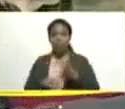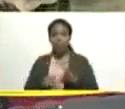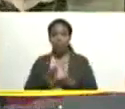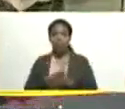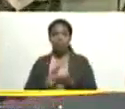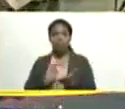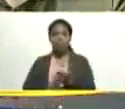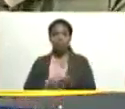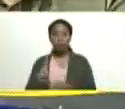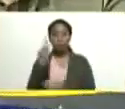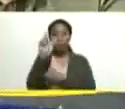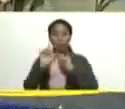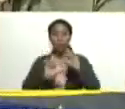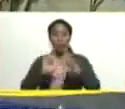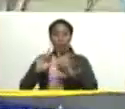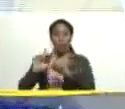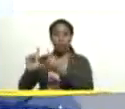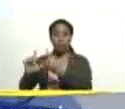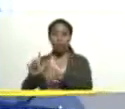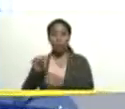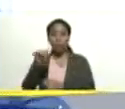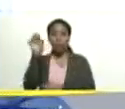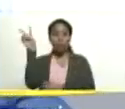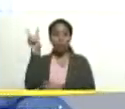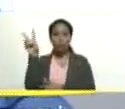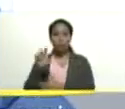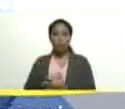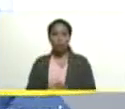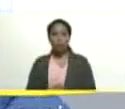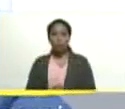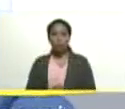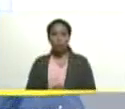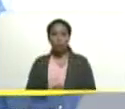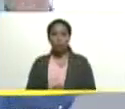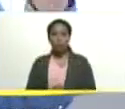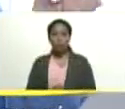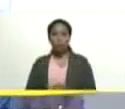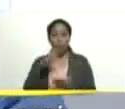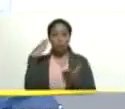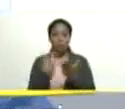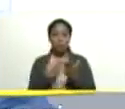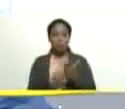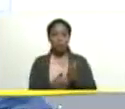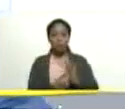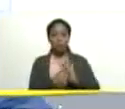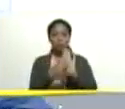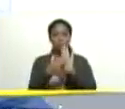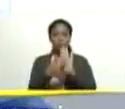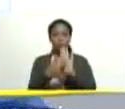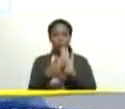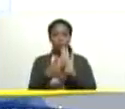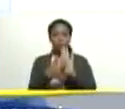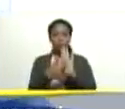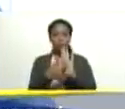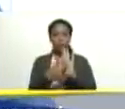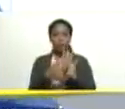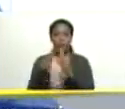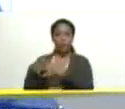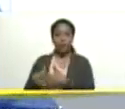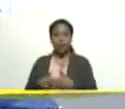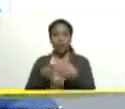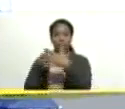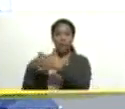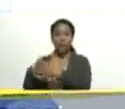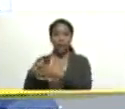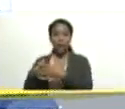el primer laboratorio del país certificado por las grandes certificadoras norteamericanas y las